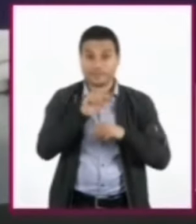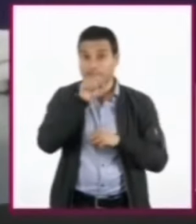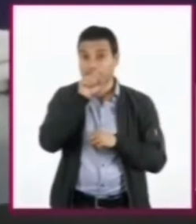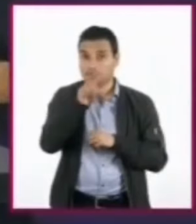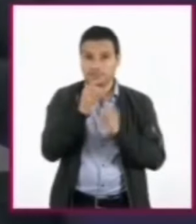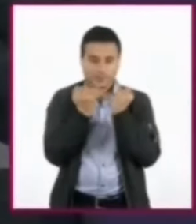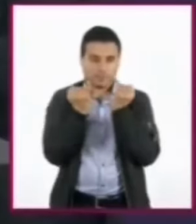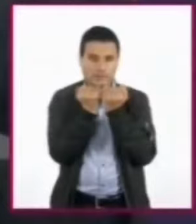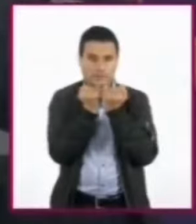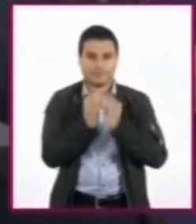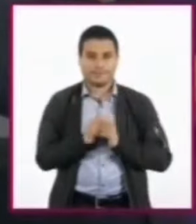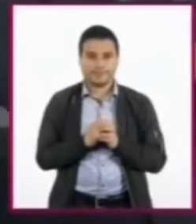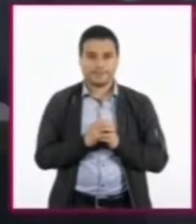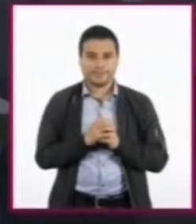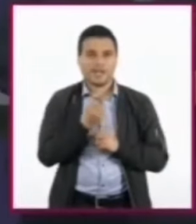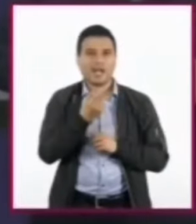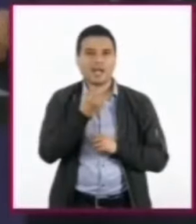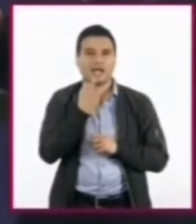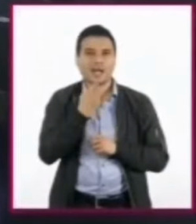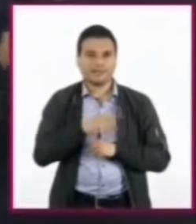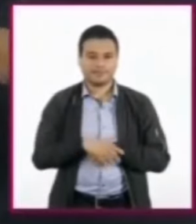efervescente.